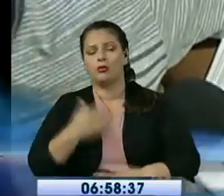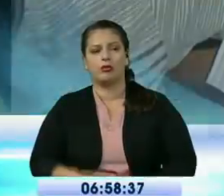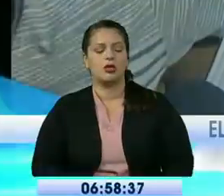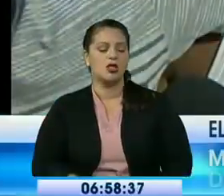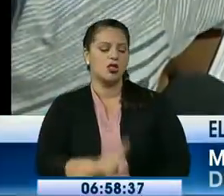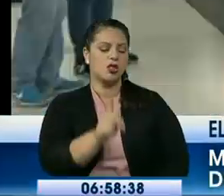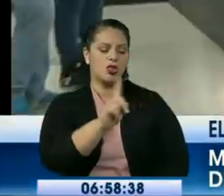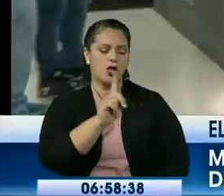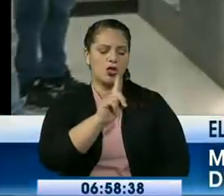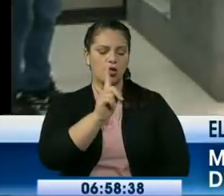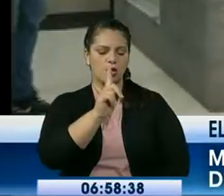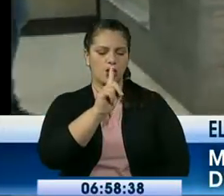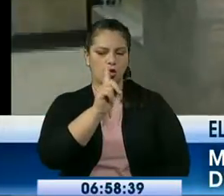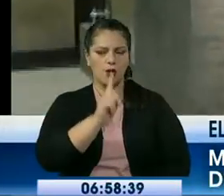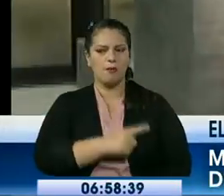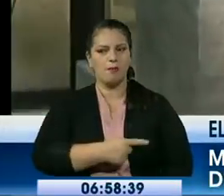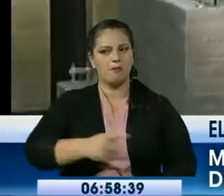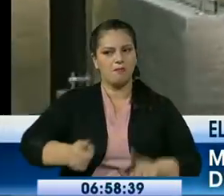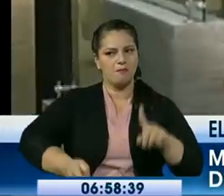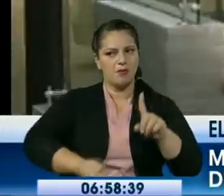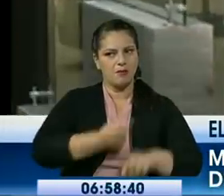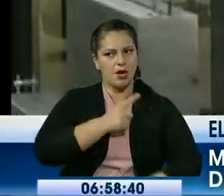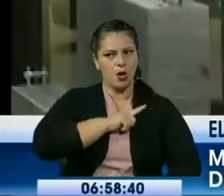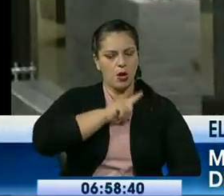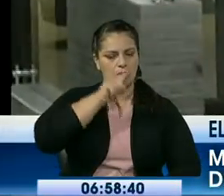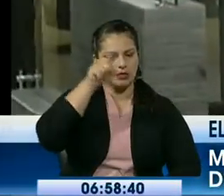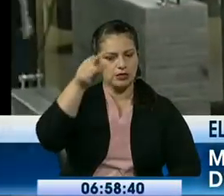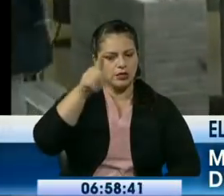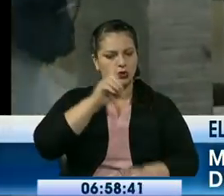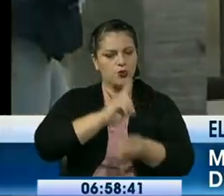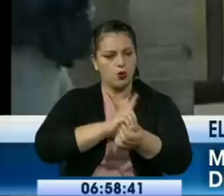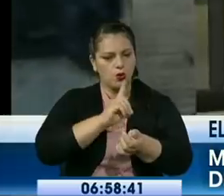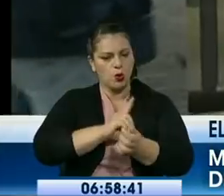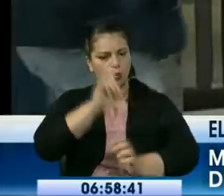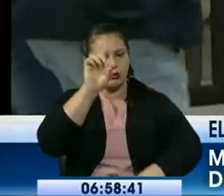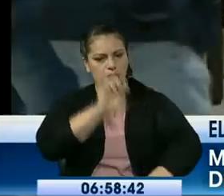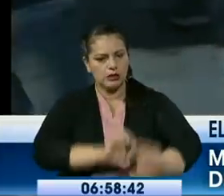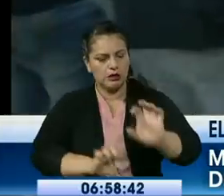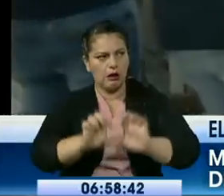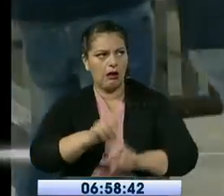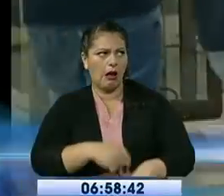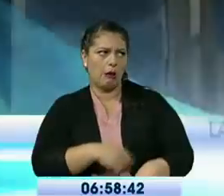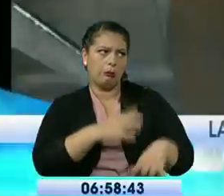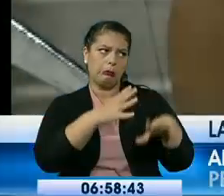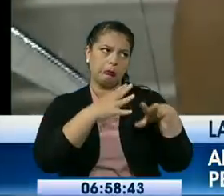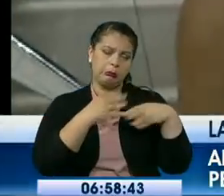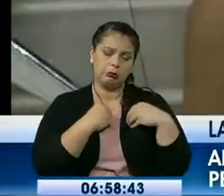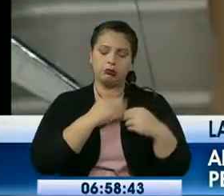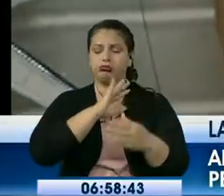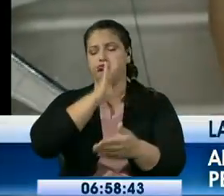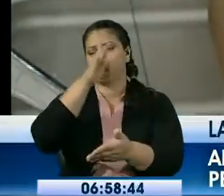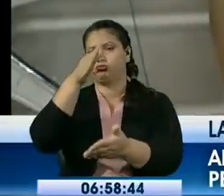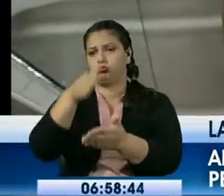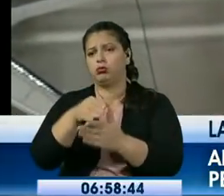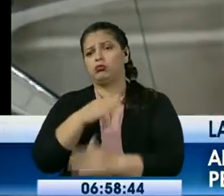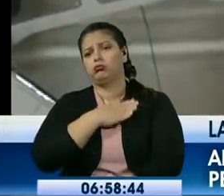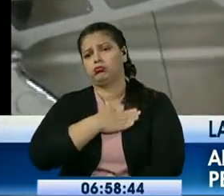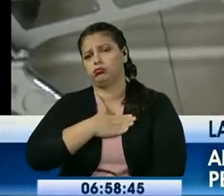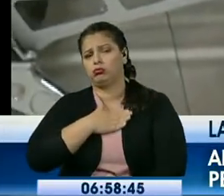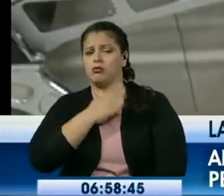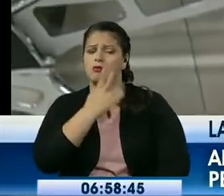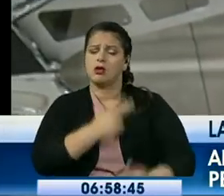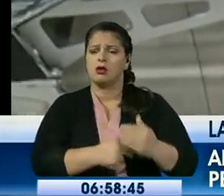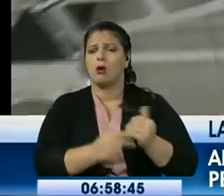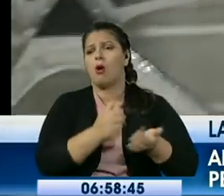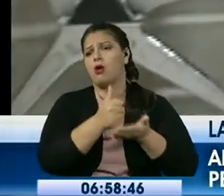de la noche. Al final se retiraron del lugar sin asentar la denuncia y el afectado